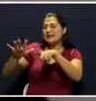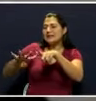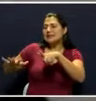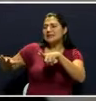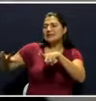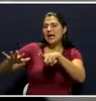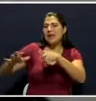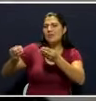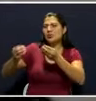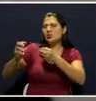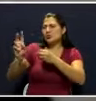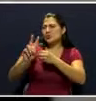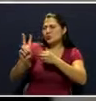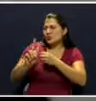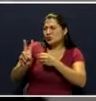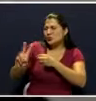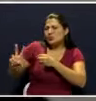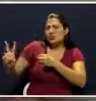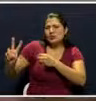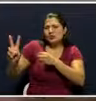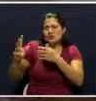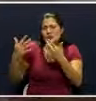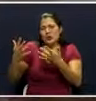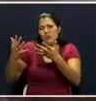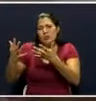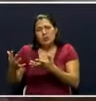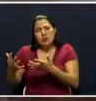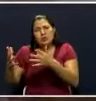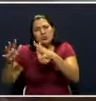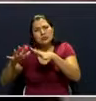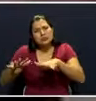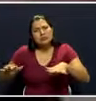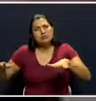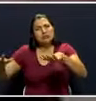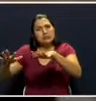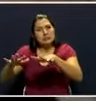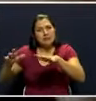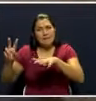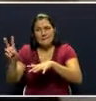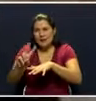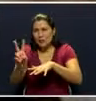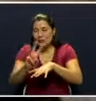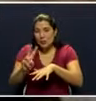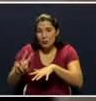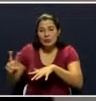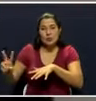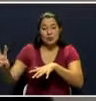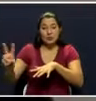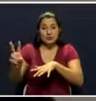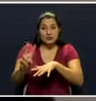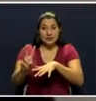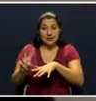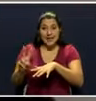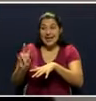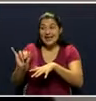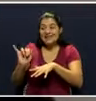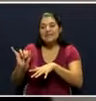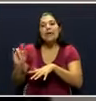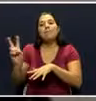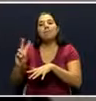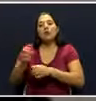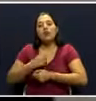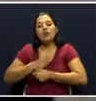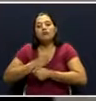le llamamos de carga viral, y es de la cantidad de virus que están expulsando, por decirlo así, las personas.